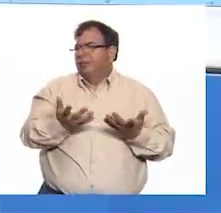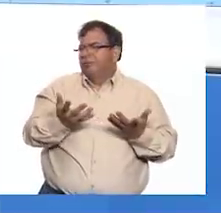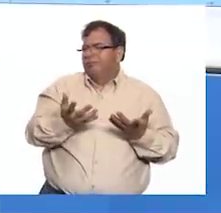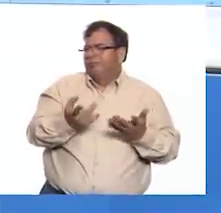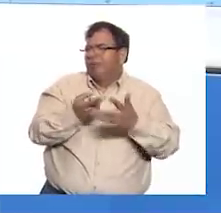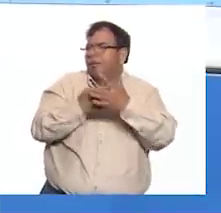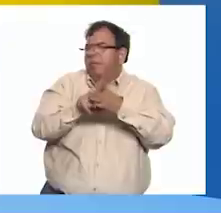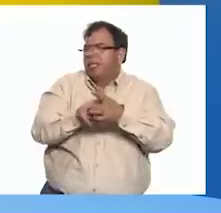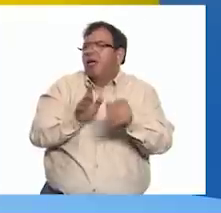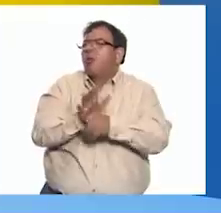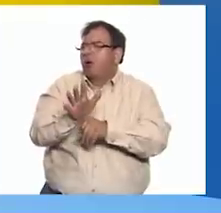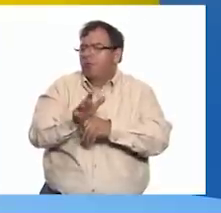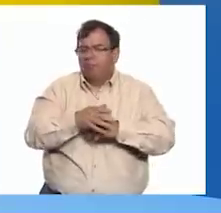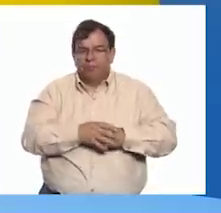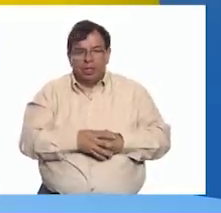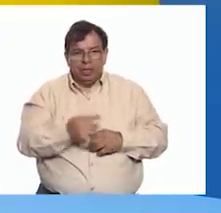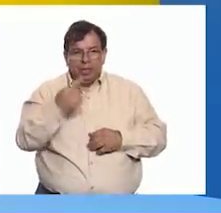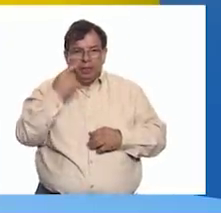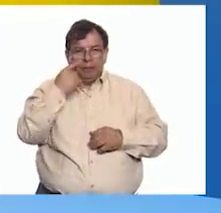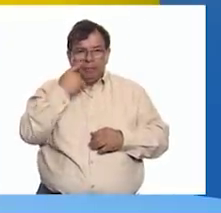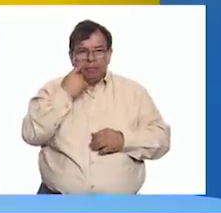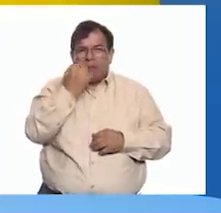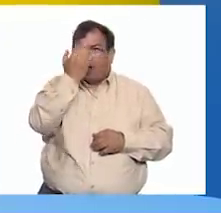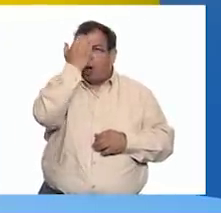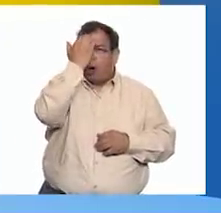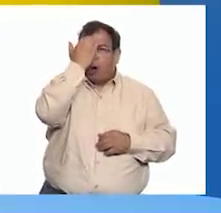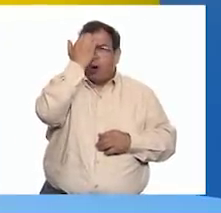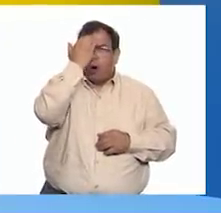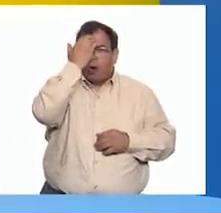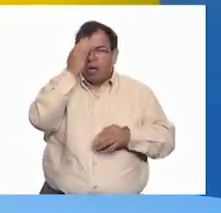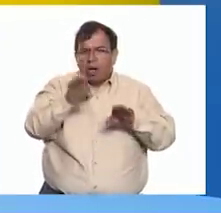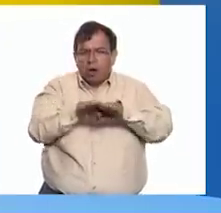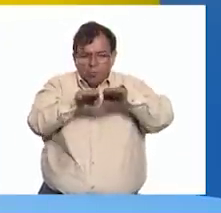vamos a empezar, maestra? Bueno, ¿te parece? Conozcamos las formas del